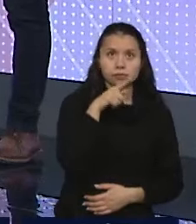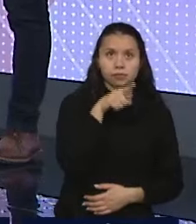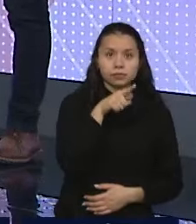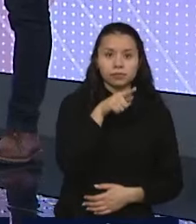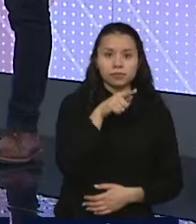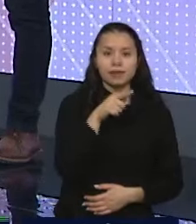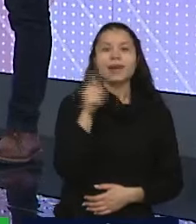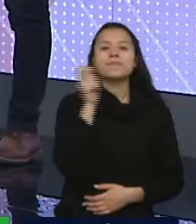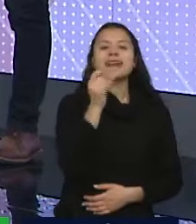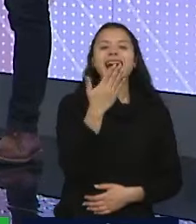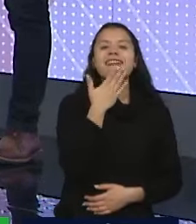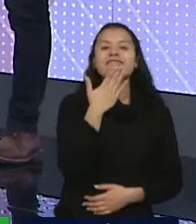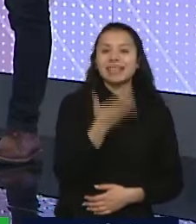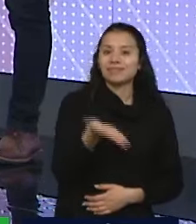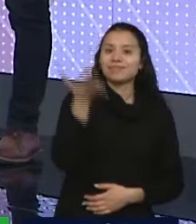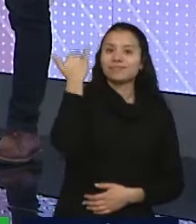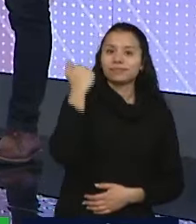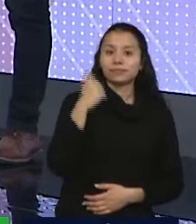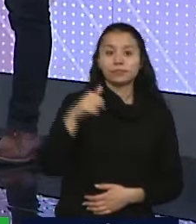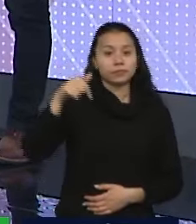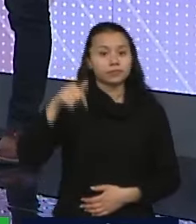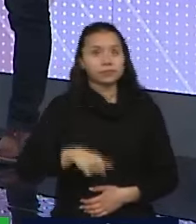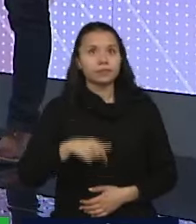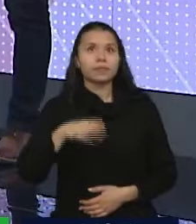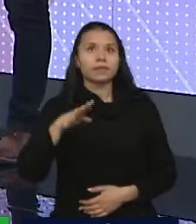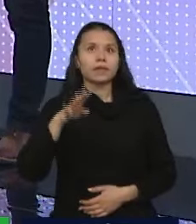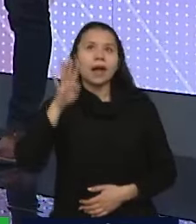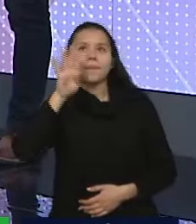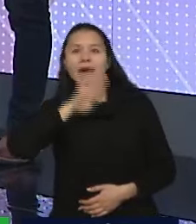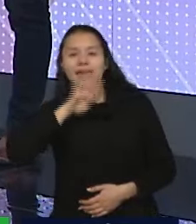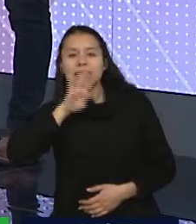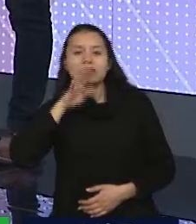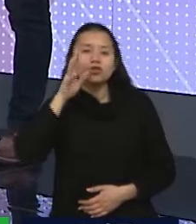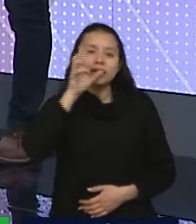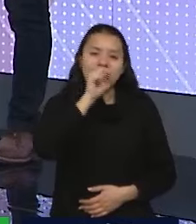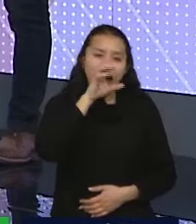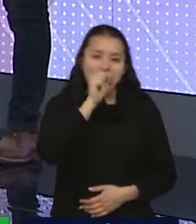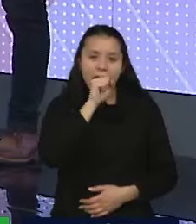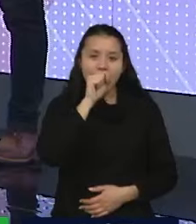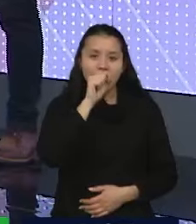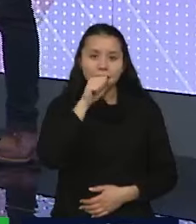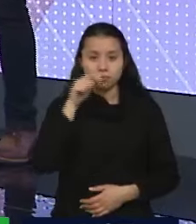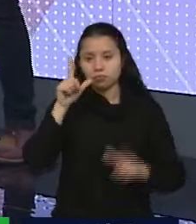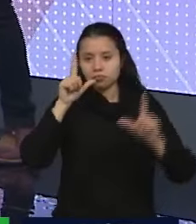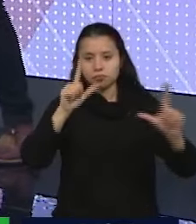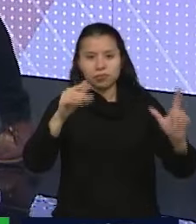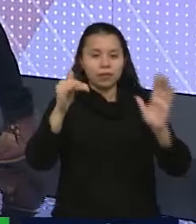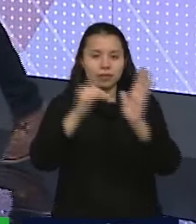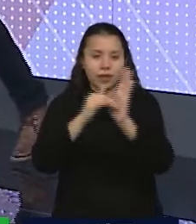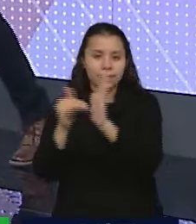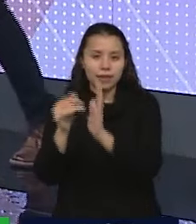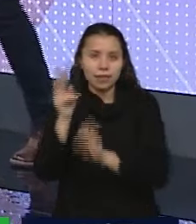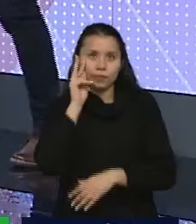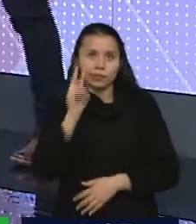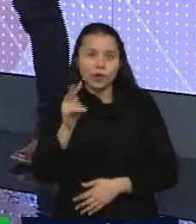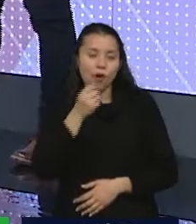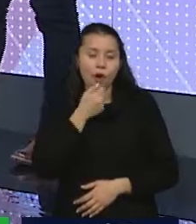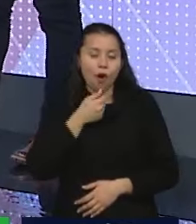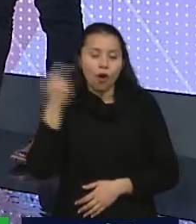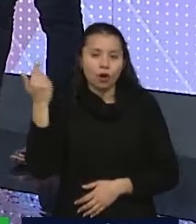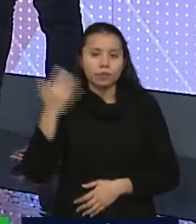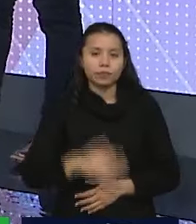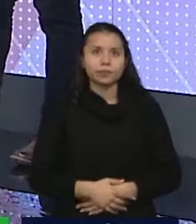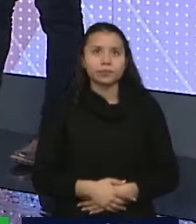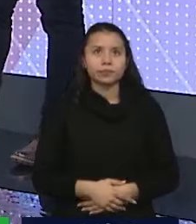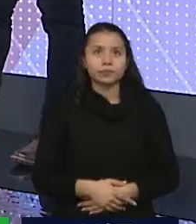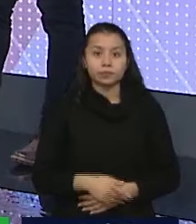al mes de abril y las barras vermellón o naranja, de acuerdo al televisor que estés enfrente, que